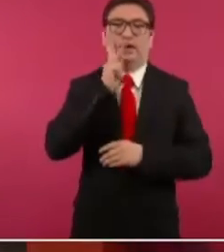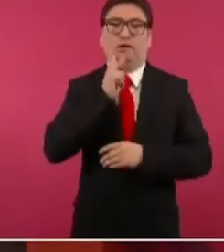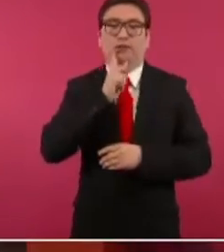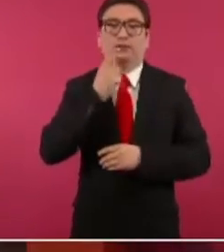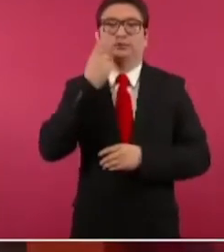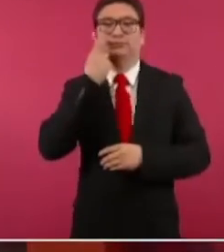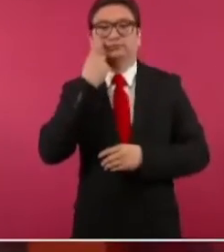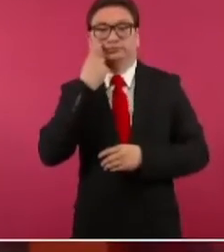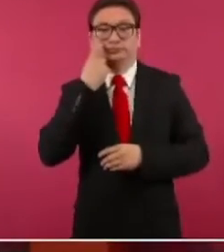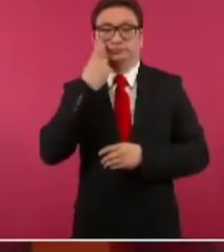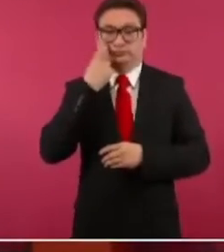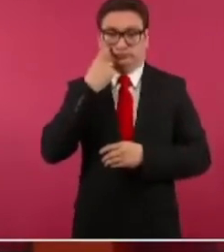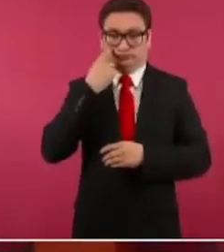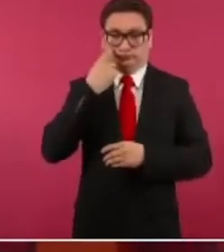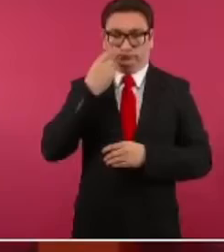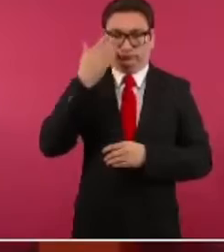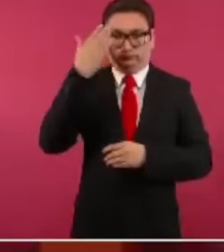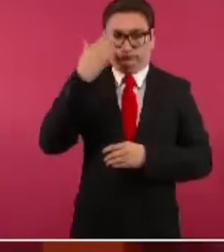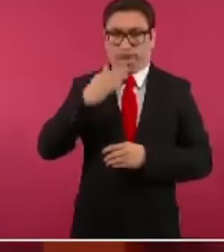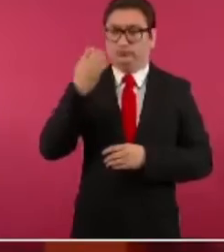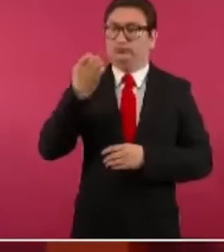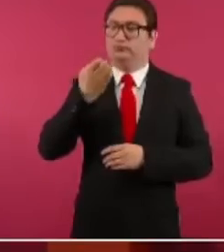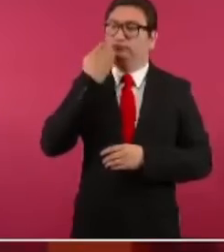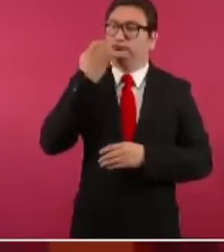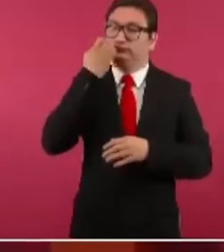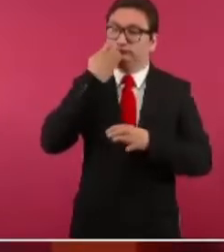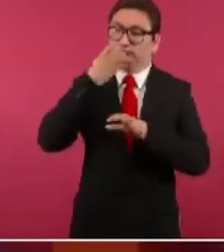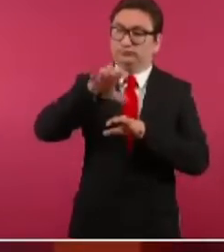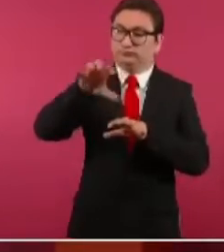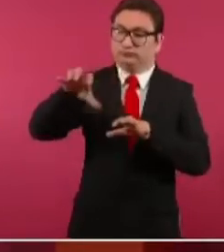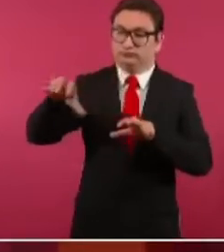en un número determinado de escuelas